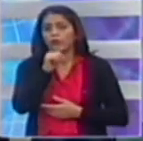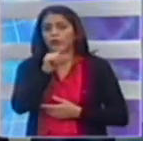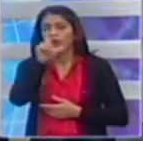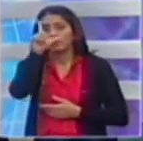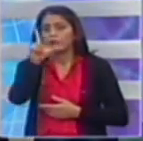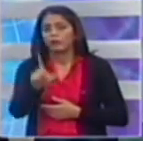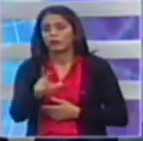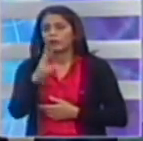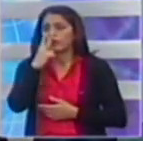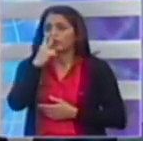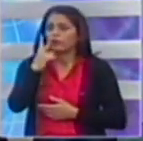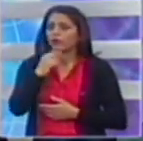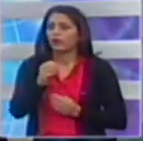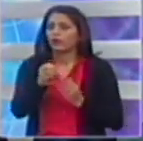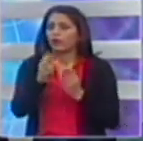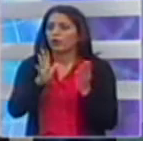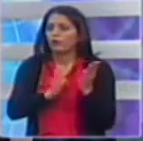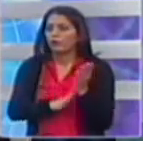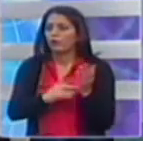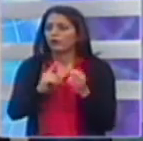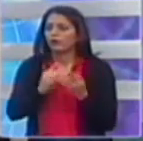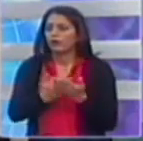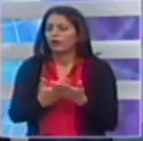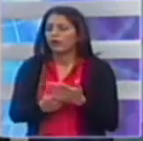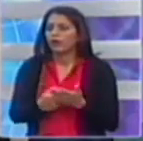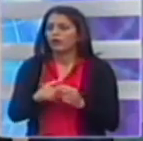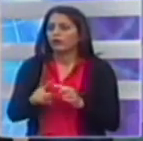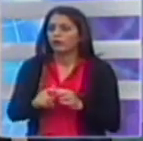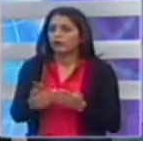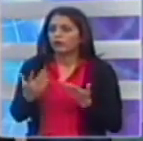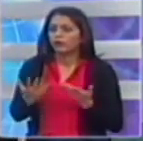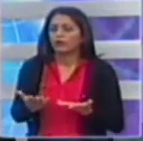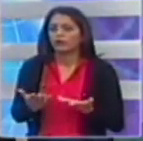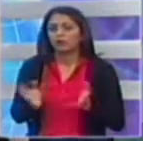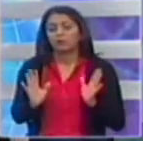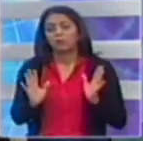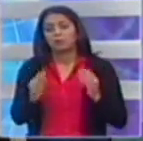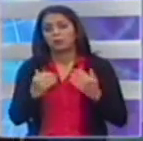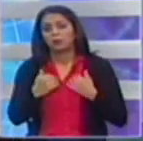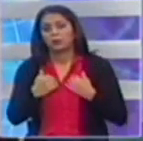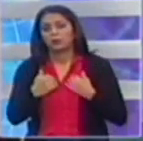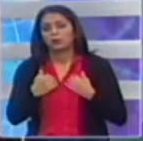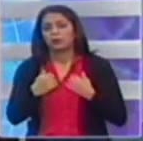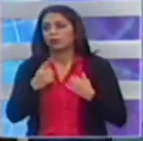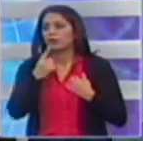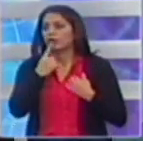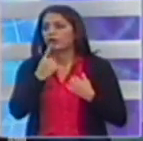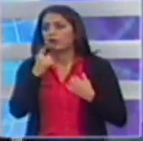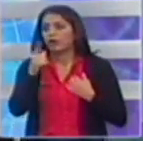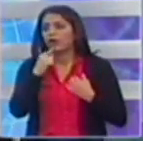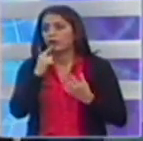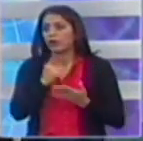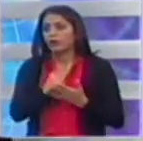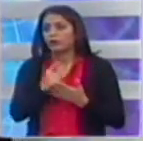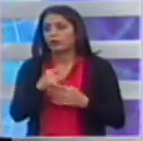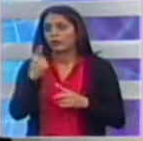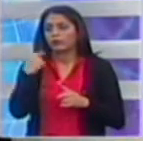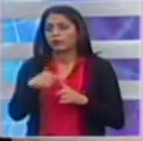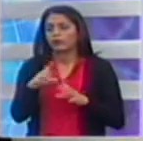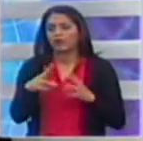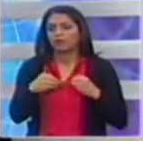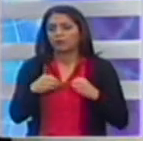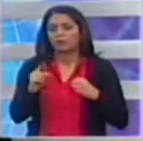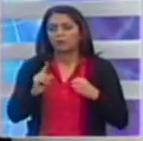darse propuestas, sino que venga mucha bilis detrás de él en cada uno de sus discursos. Yo personalmente no puedo rescatar algo positivo que él pueda dar. Ahora,